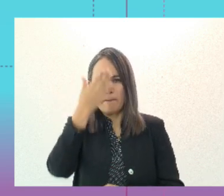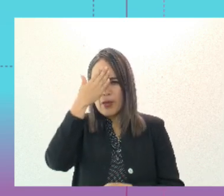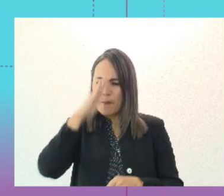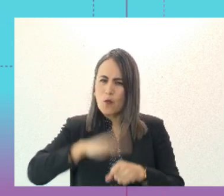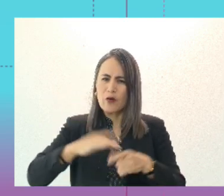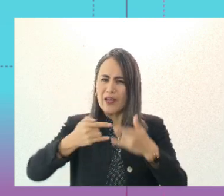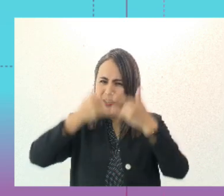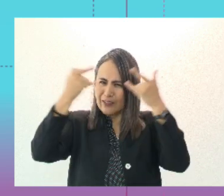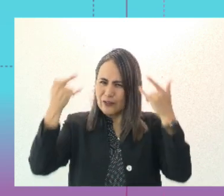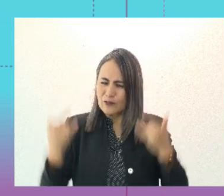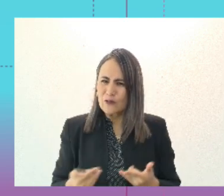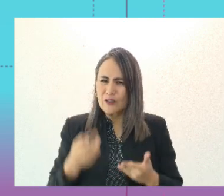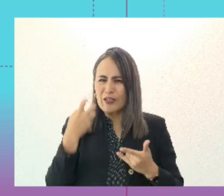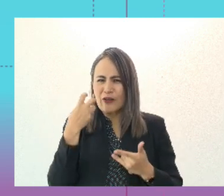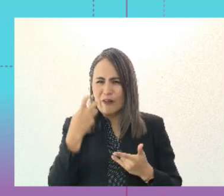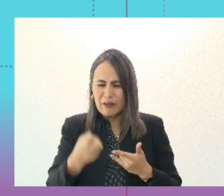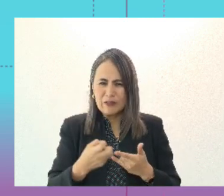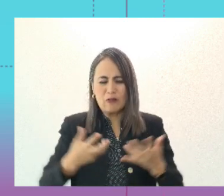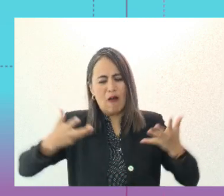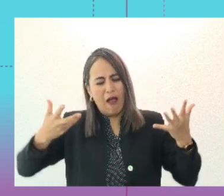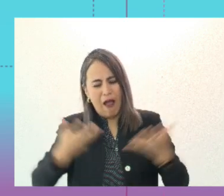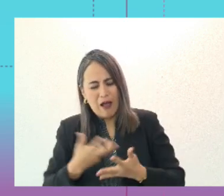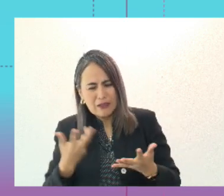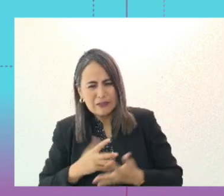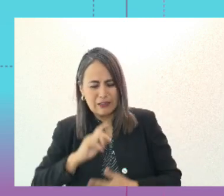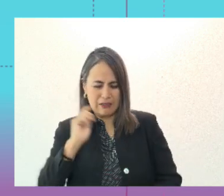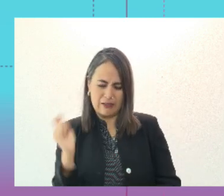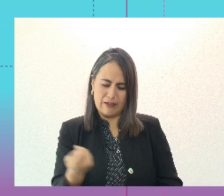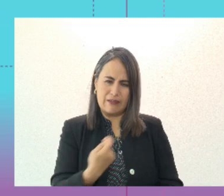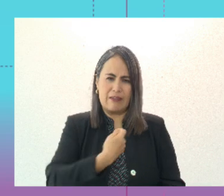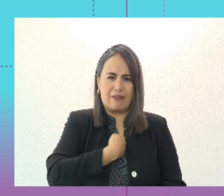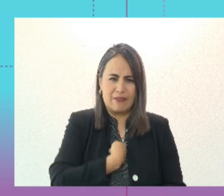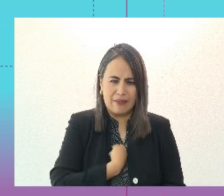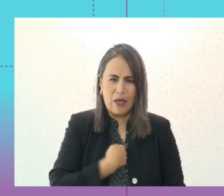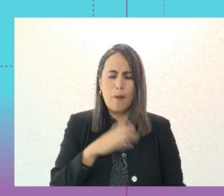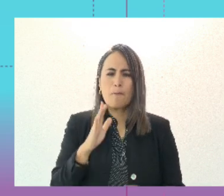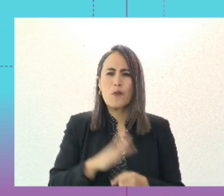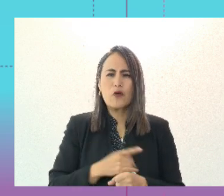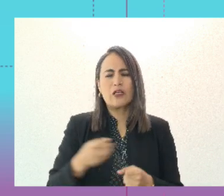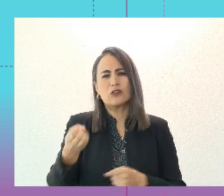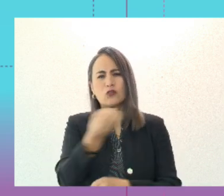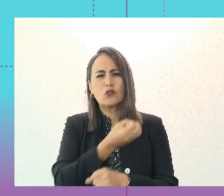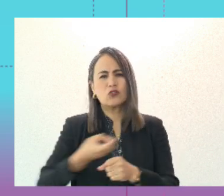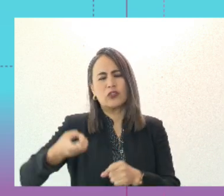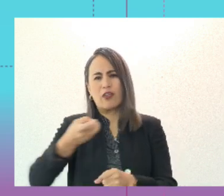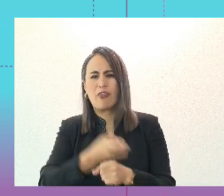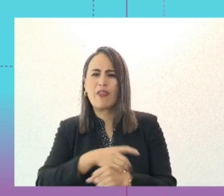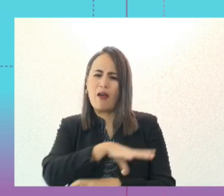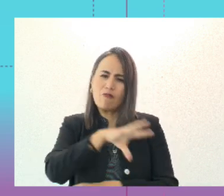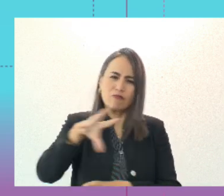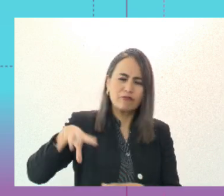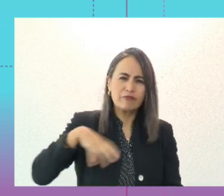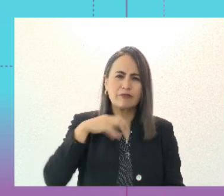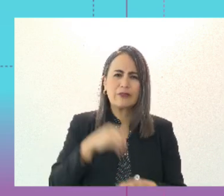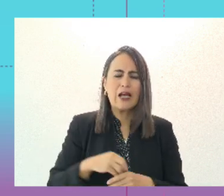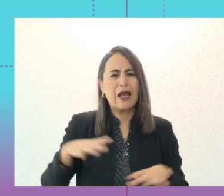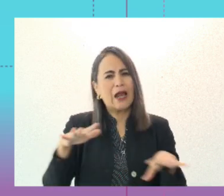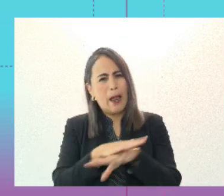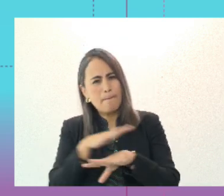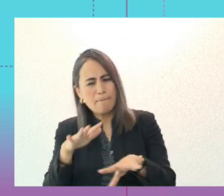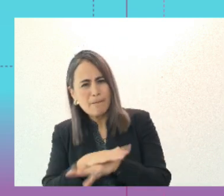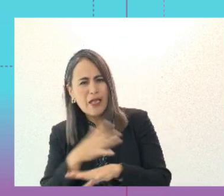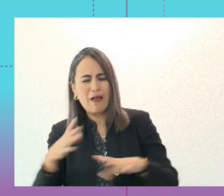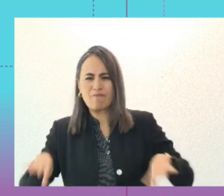piedra angular en la recreación y construcción de nuestra identidad, porque somos una sociedad en movimiento, cambiante, diversa,